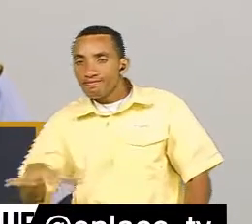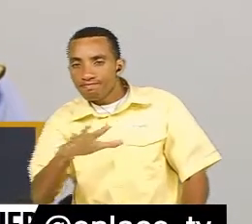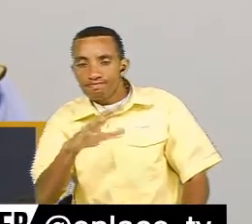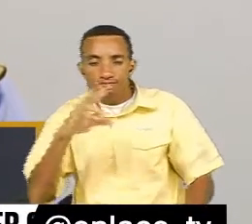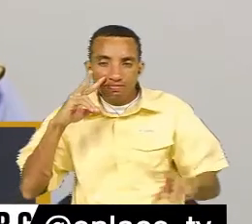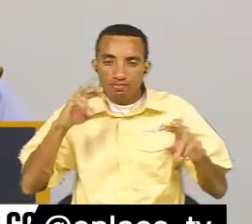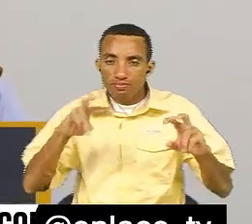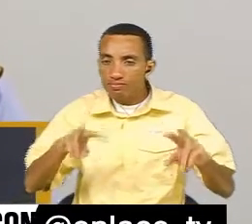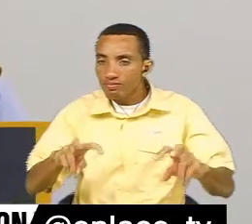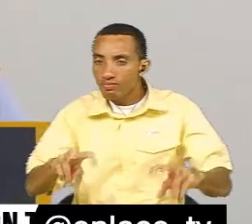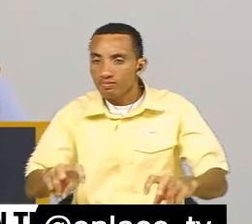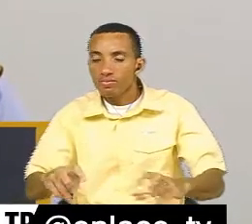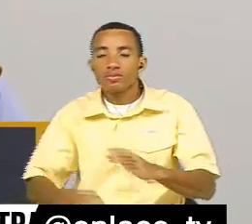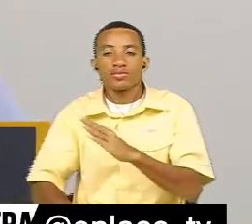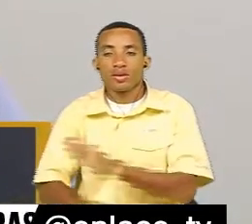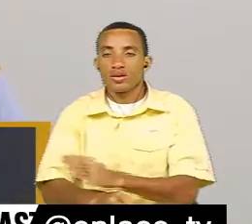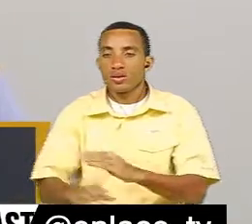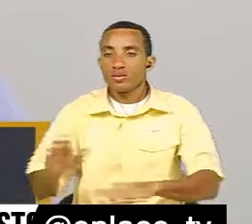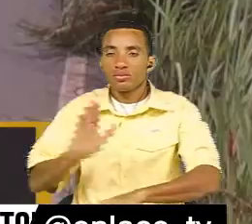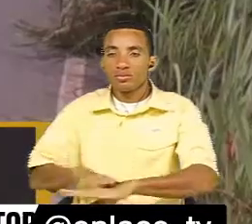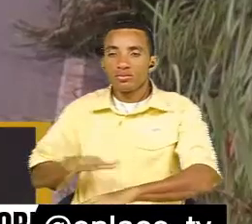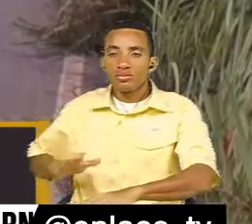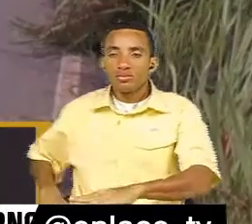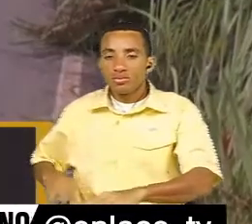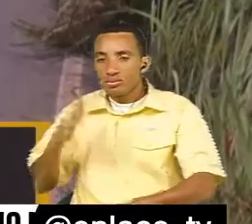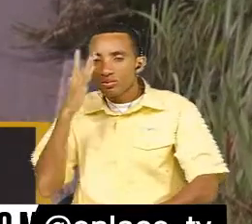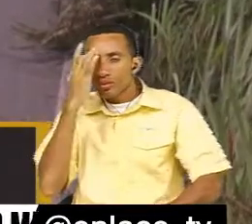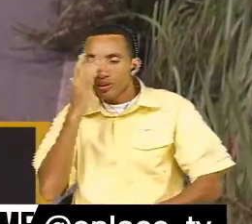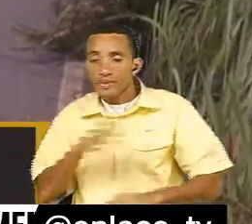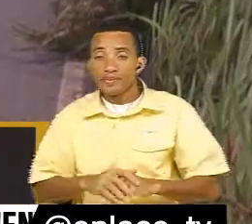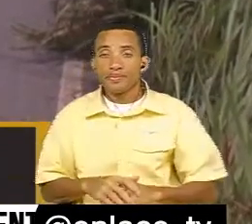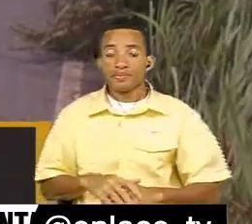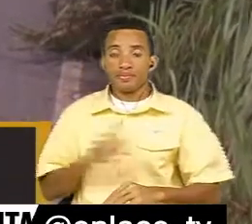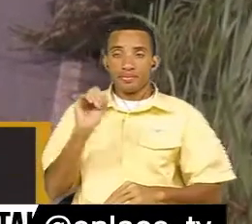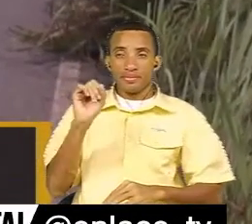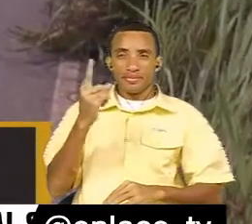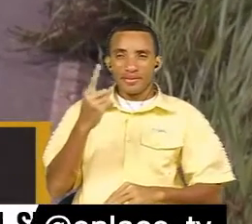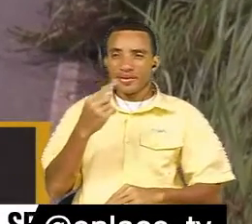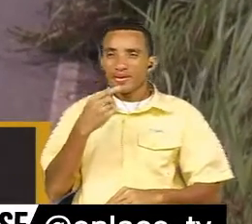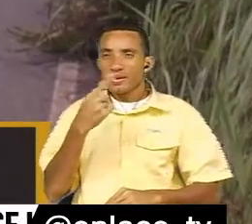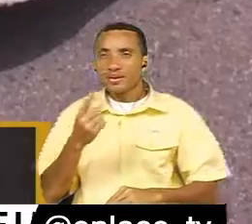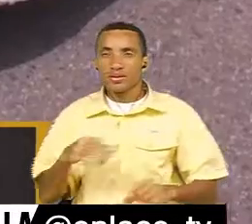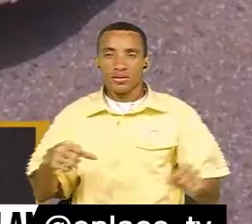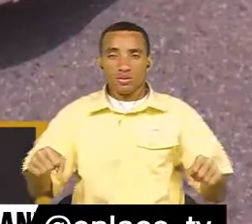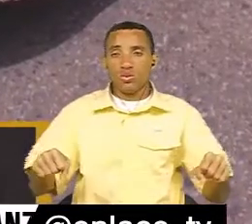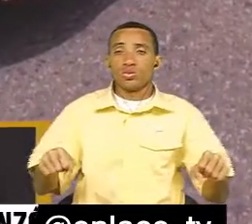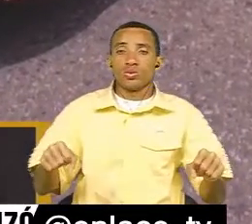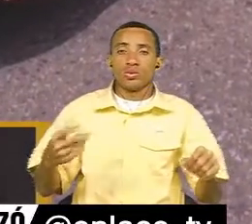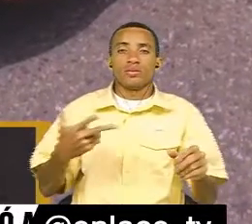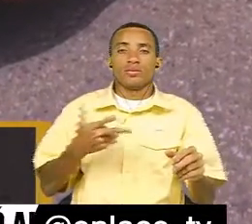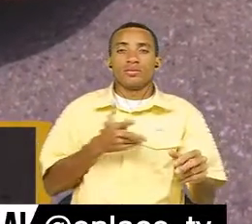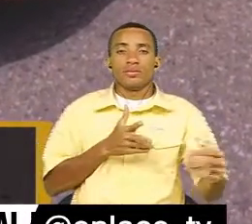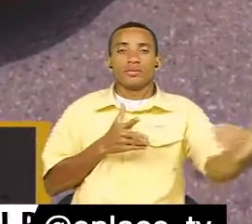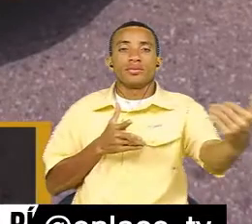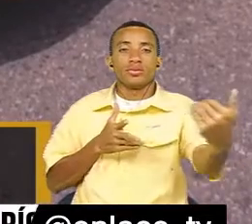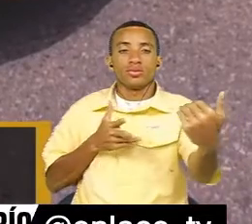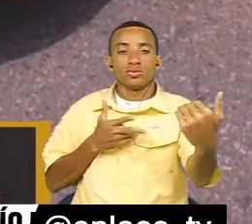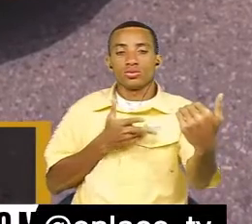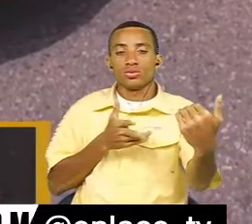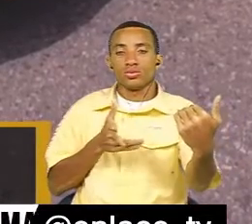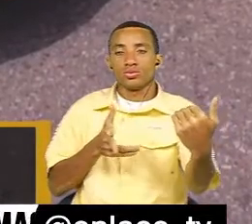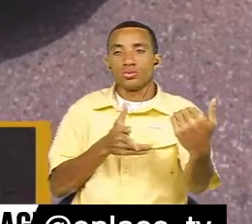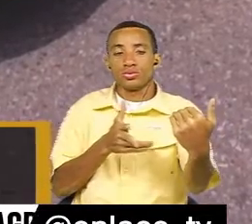materia de investigación todavía, las causas probables del accidente. Las primeras versiones indican que el motociclista invadió el carril por donde transitaba la buseta. Es un